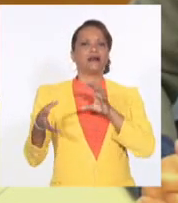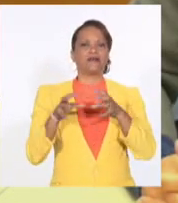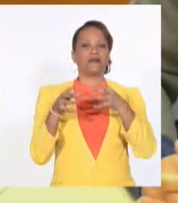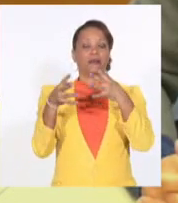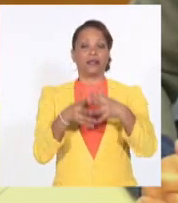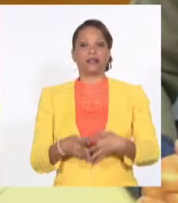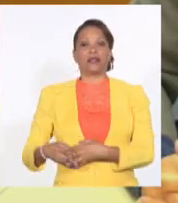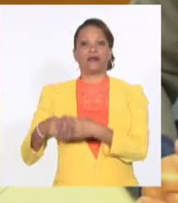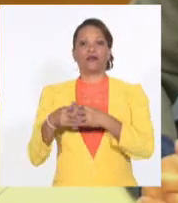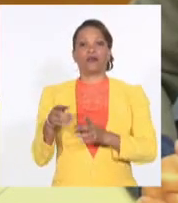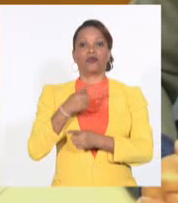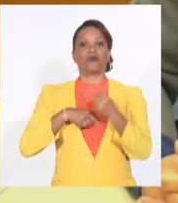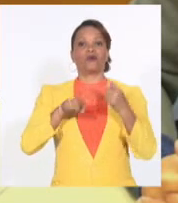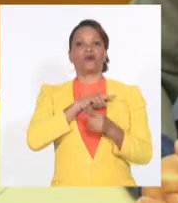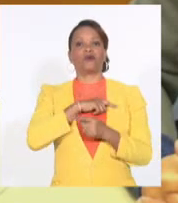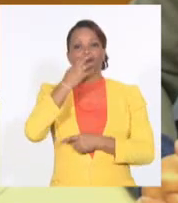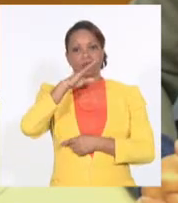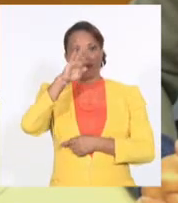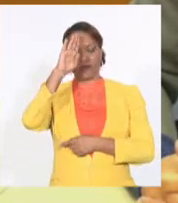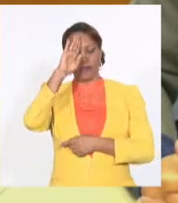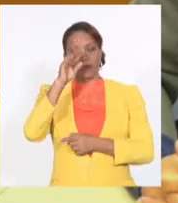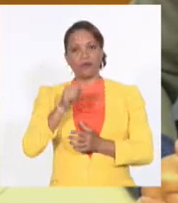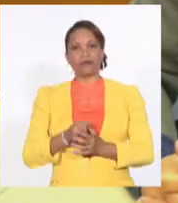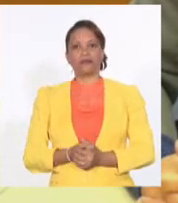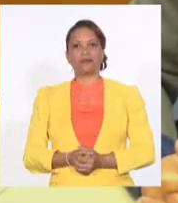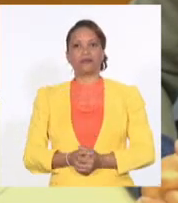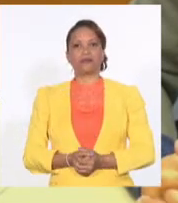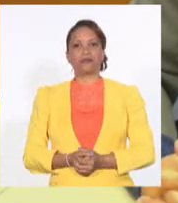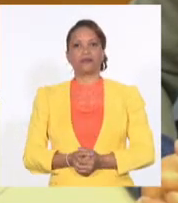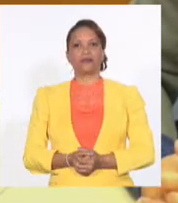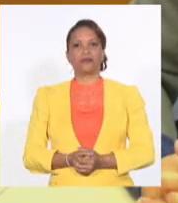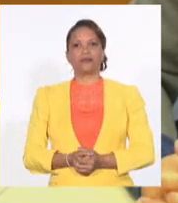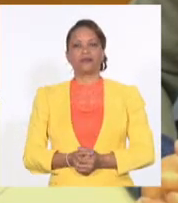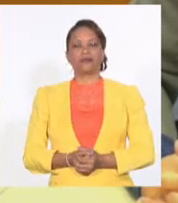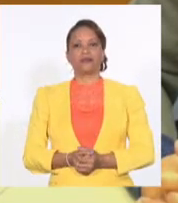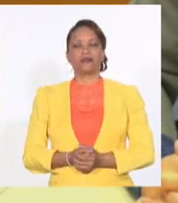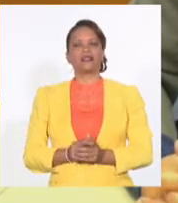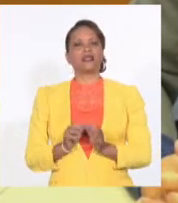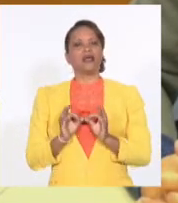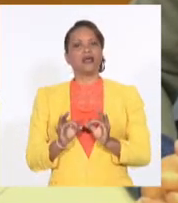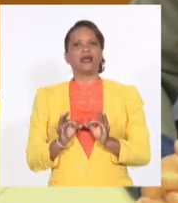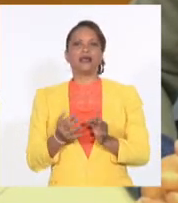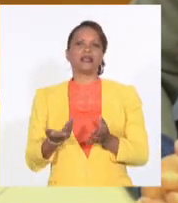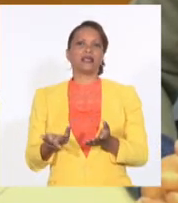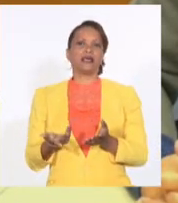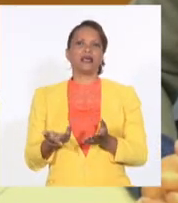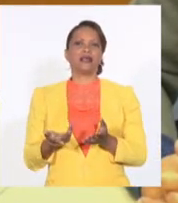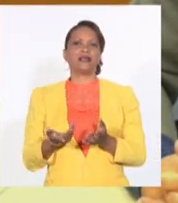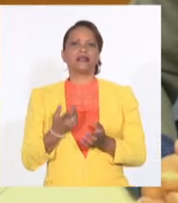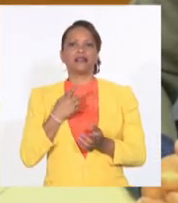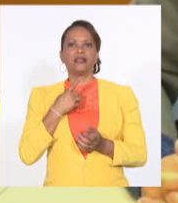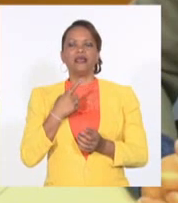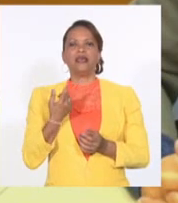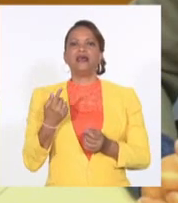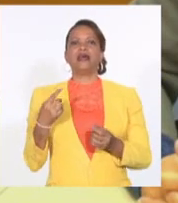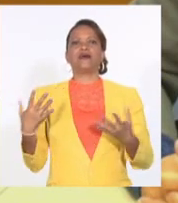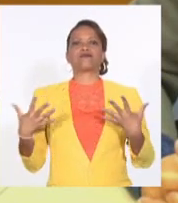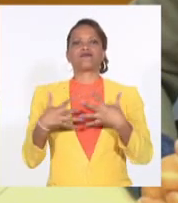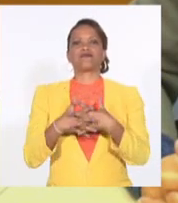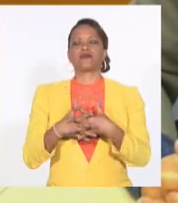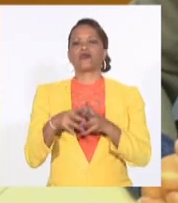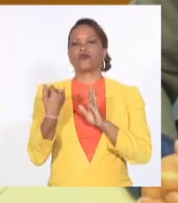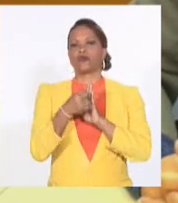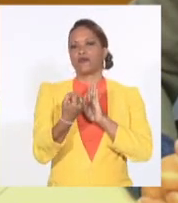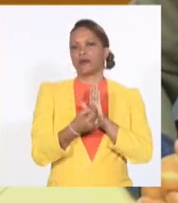hacia Cuba que la conducta estadounidense hacia Cuba es absolutamente unilateral e injustificada.